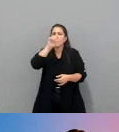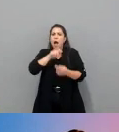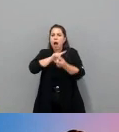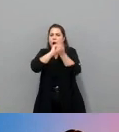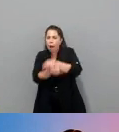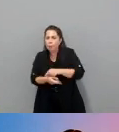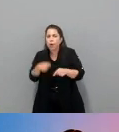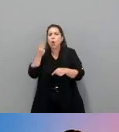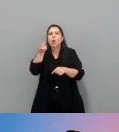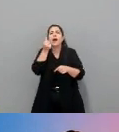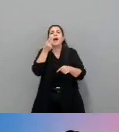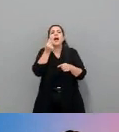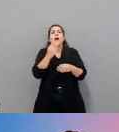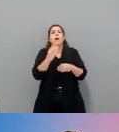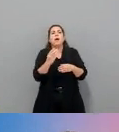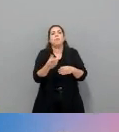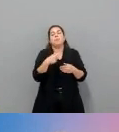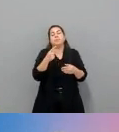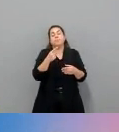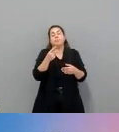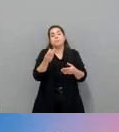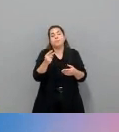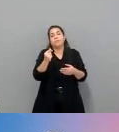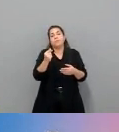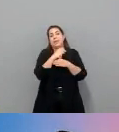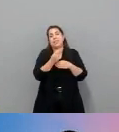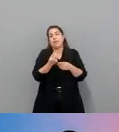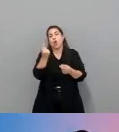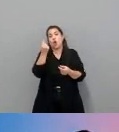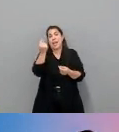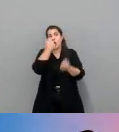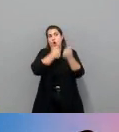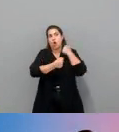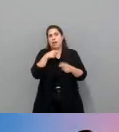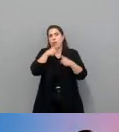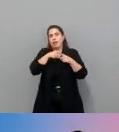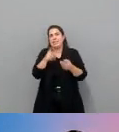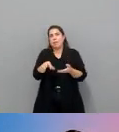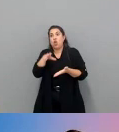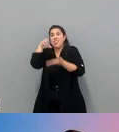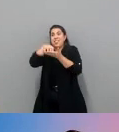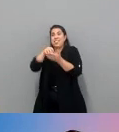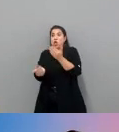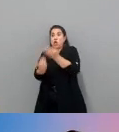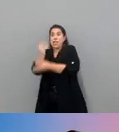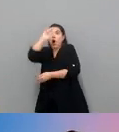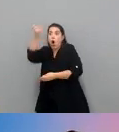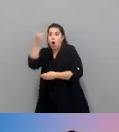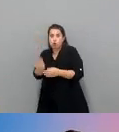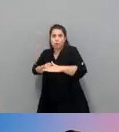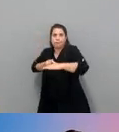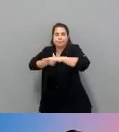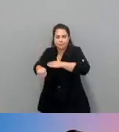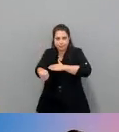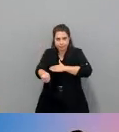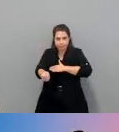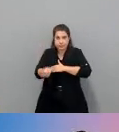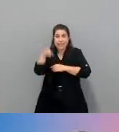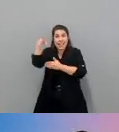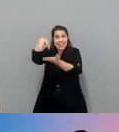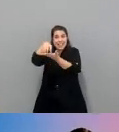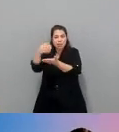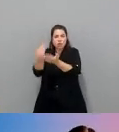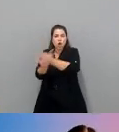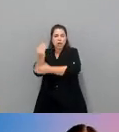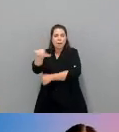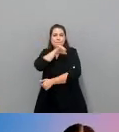vinculado al servicio de centro de día, que me darían un dinero para yo pagar luego ese centro de día privado si